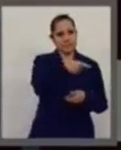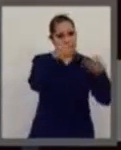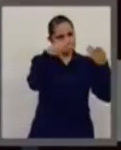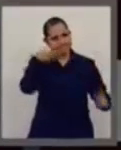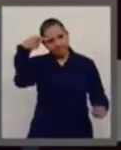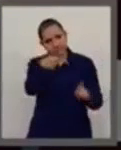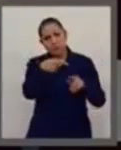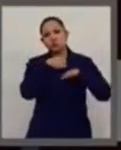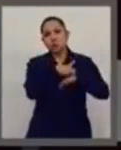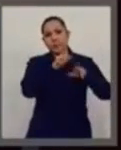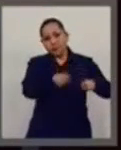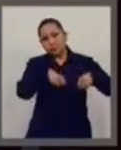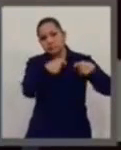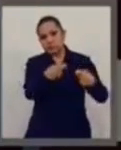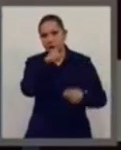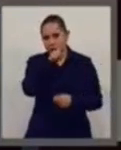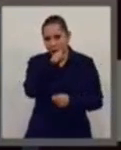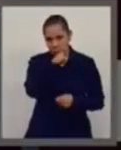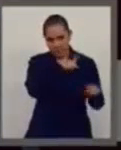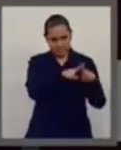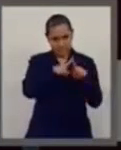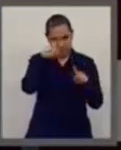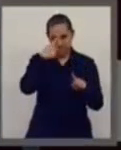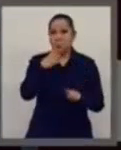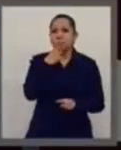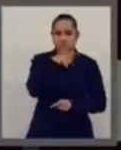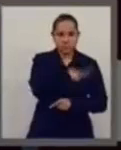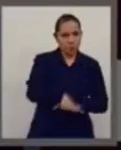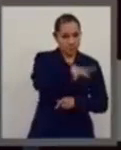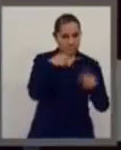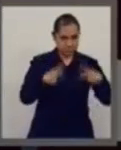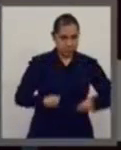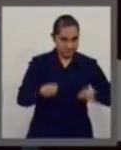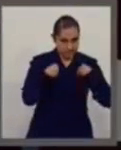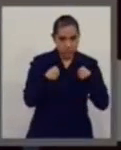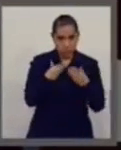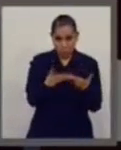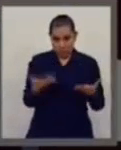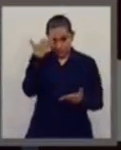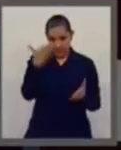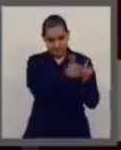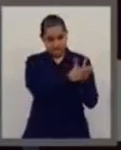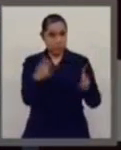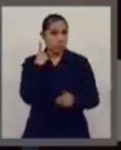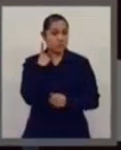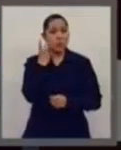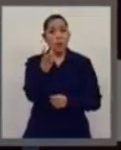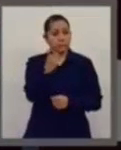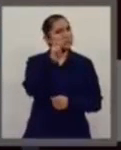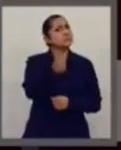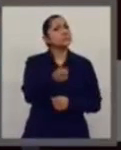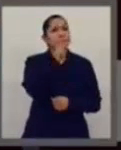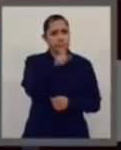actuales circunstancias sociopolíticas del país constituye un factor determinante de seguridad nacional y